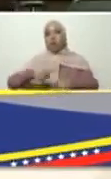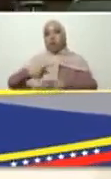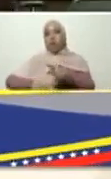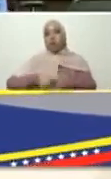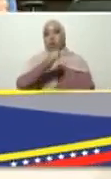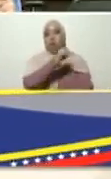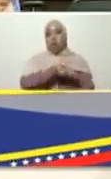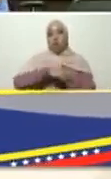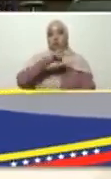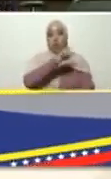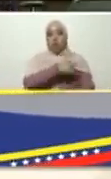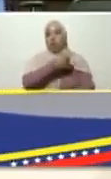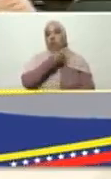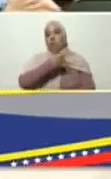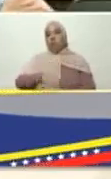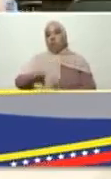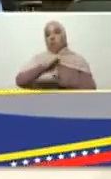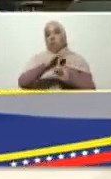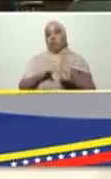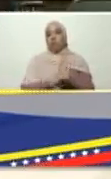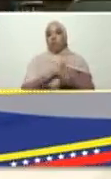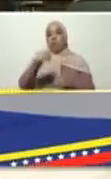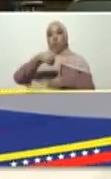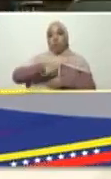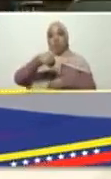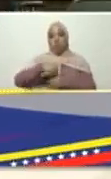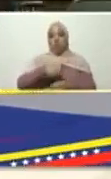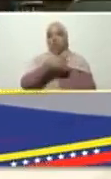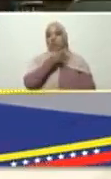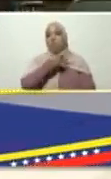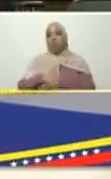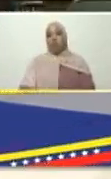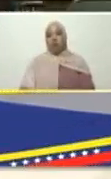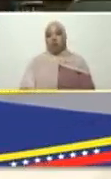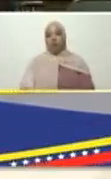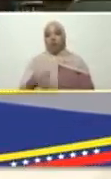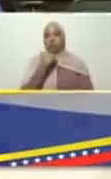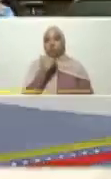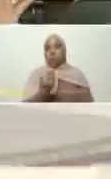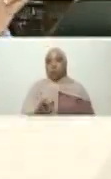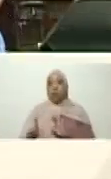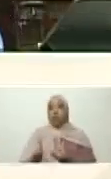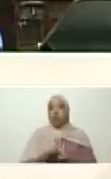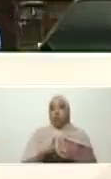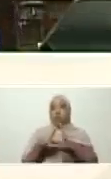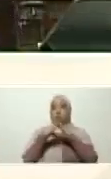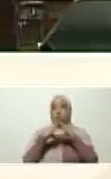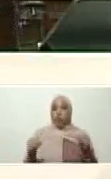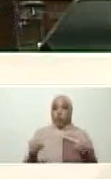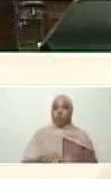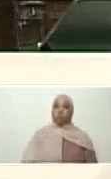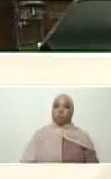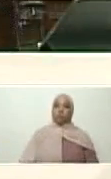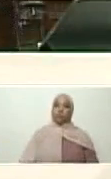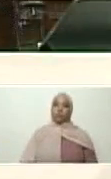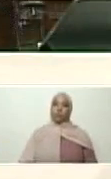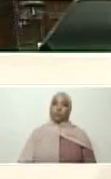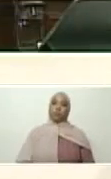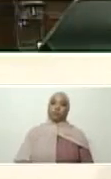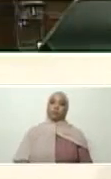y perdieron la constituyente, perdieron la constitución, y lo están perdiendo todo.